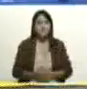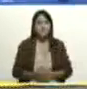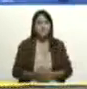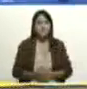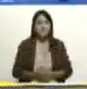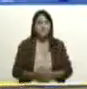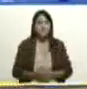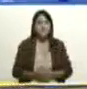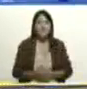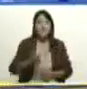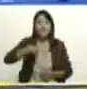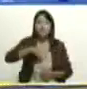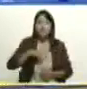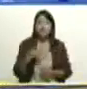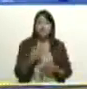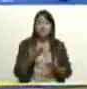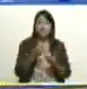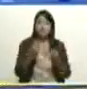Tenemos grandes retos.